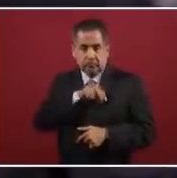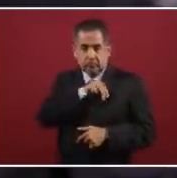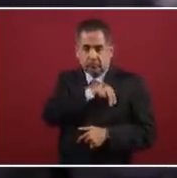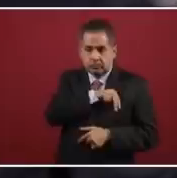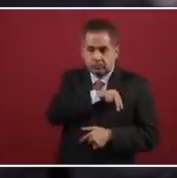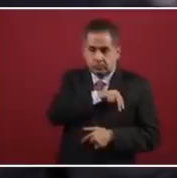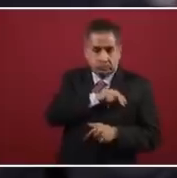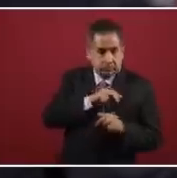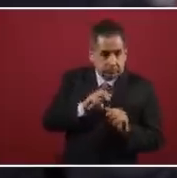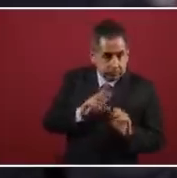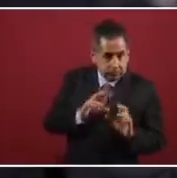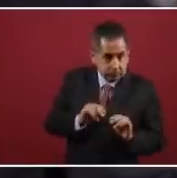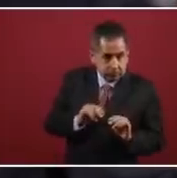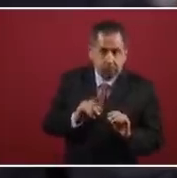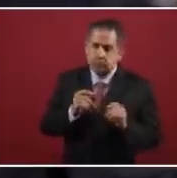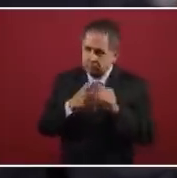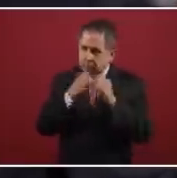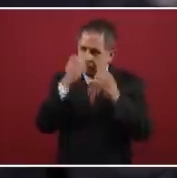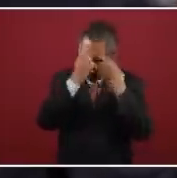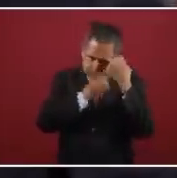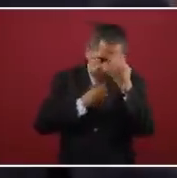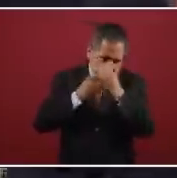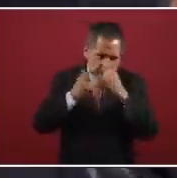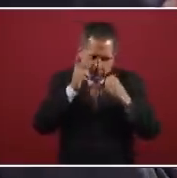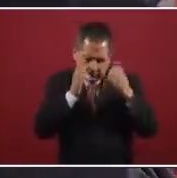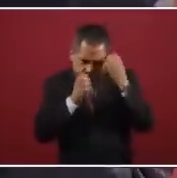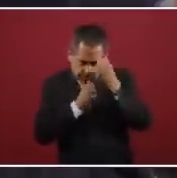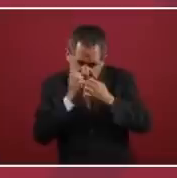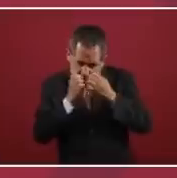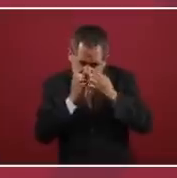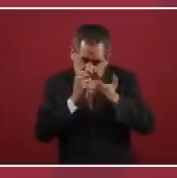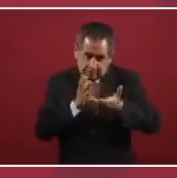pruebas, exámenes,